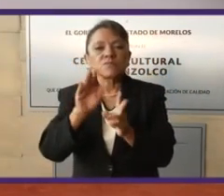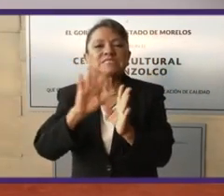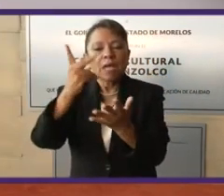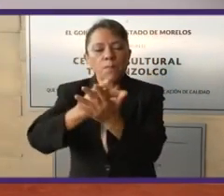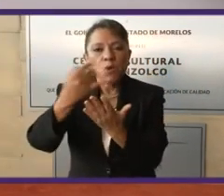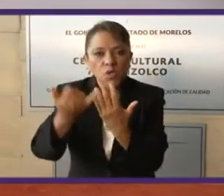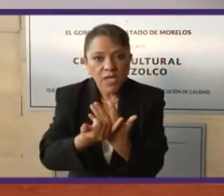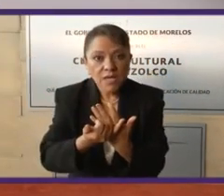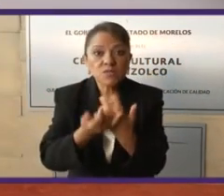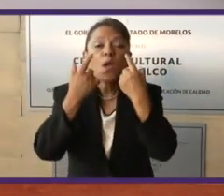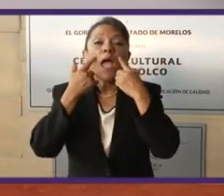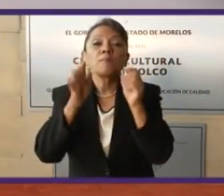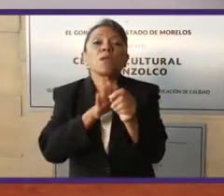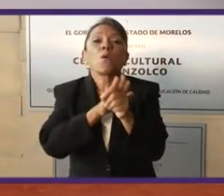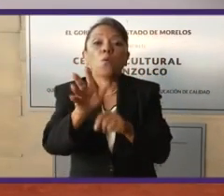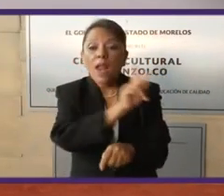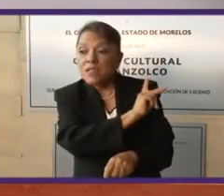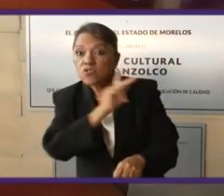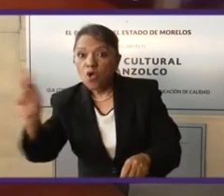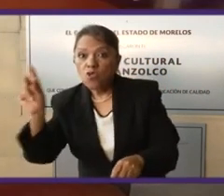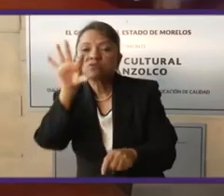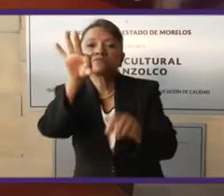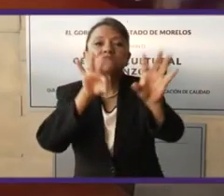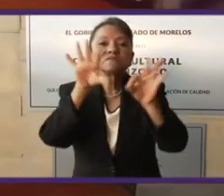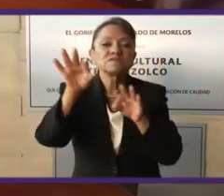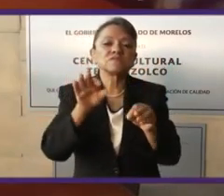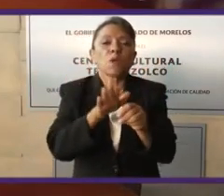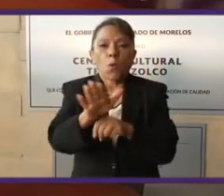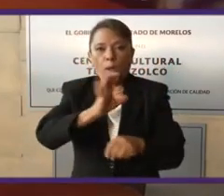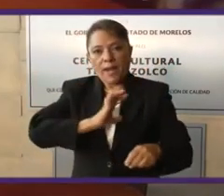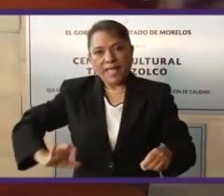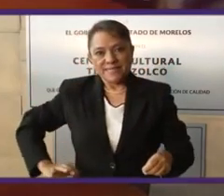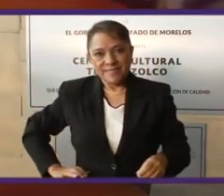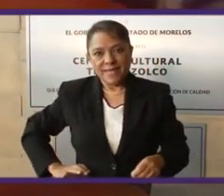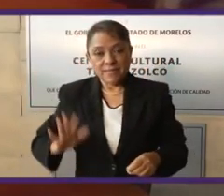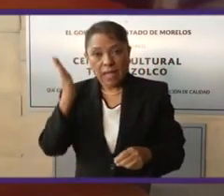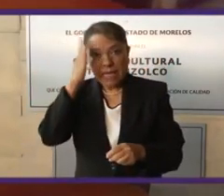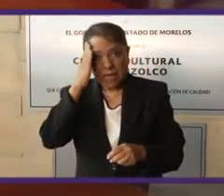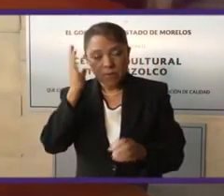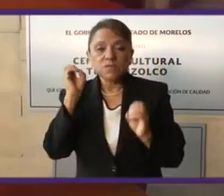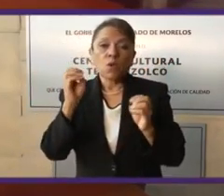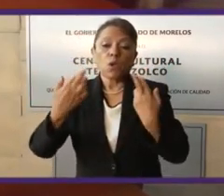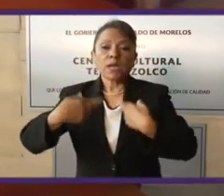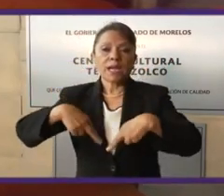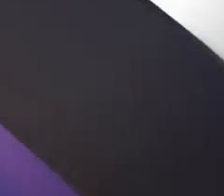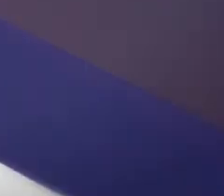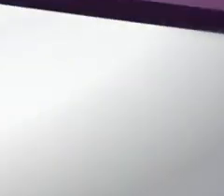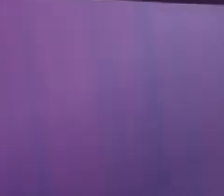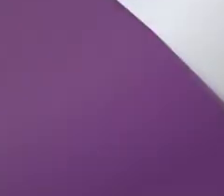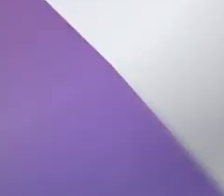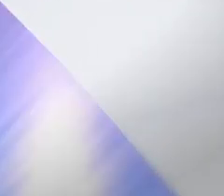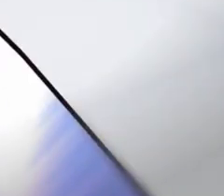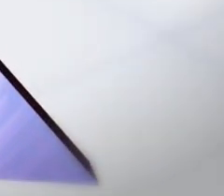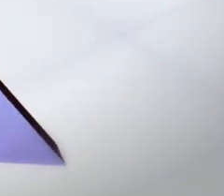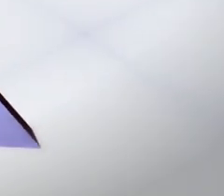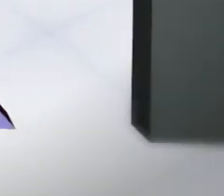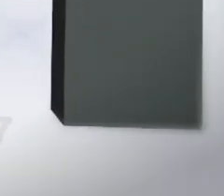quién puede ser el candidato o la candidata que encabece, que represente de mejor manera este proyecto.